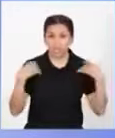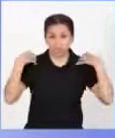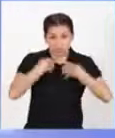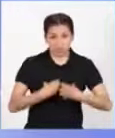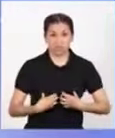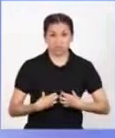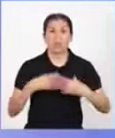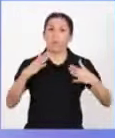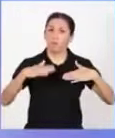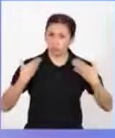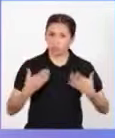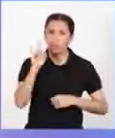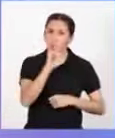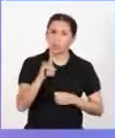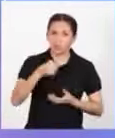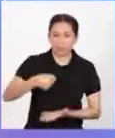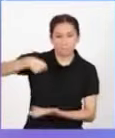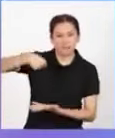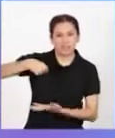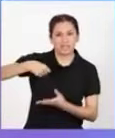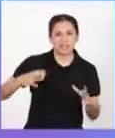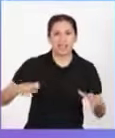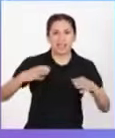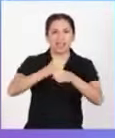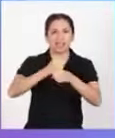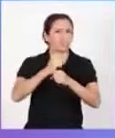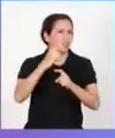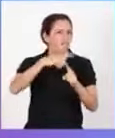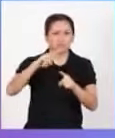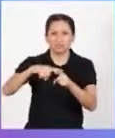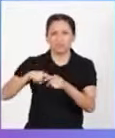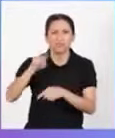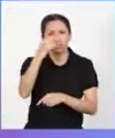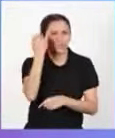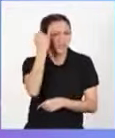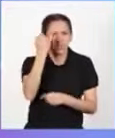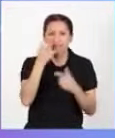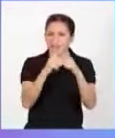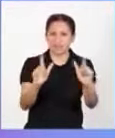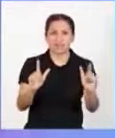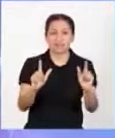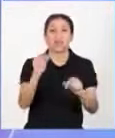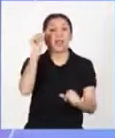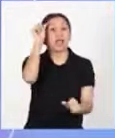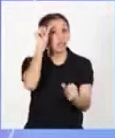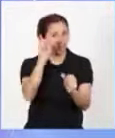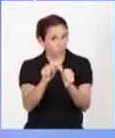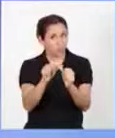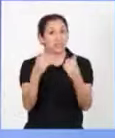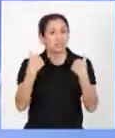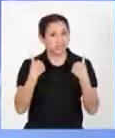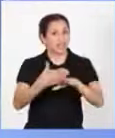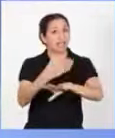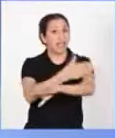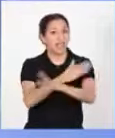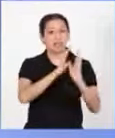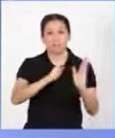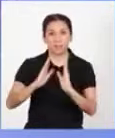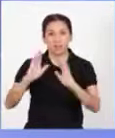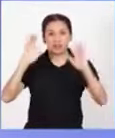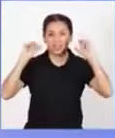tienes una mochila, puedes utilizar un maletín, una canasta, etc. Sé creativo. Recuerda,